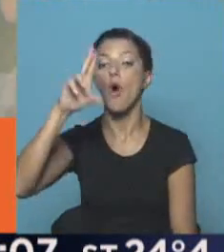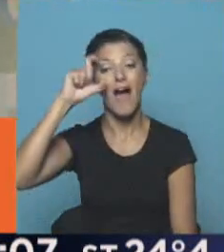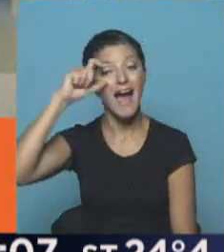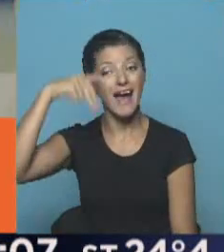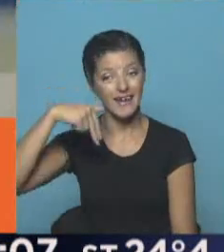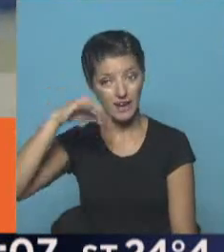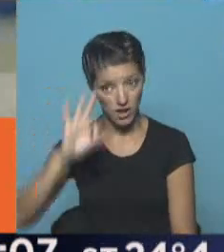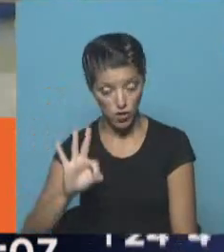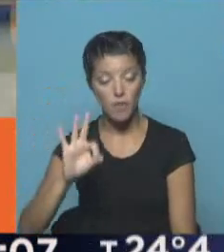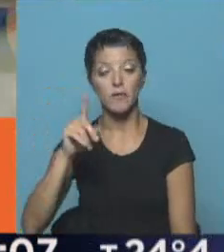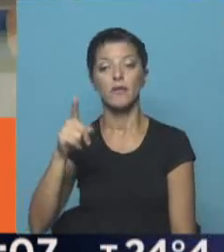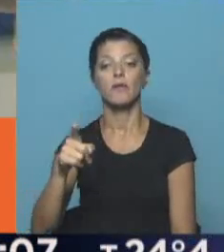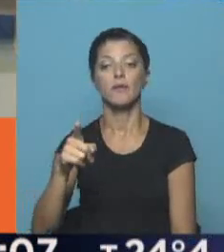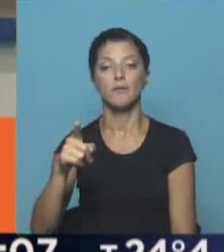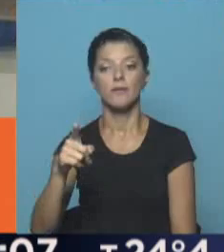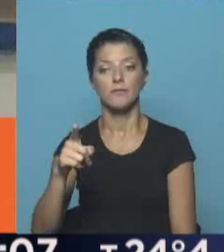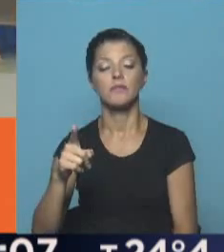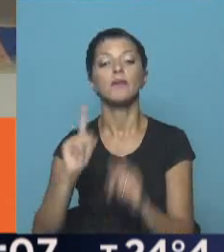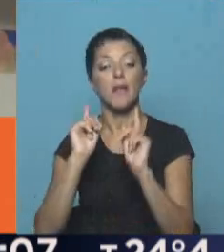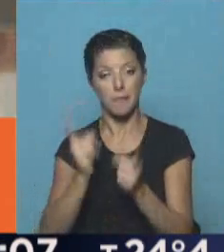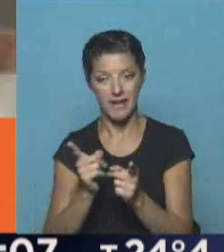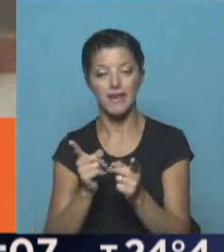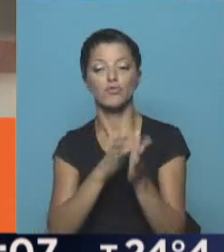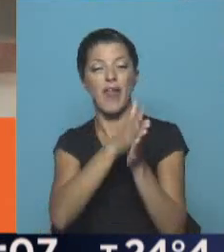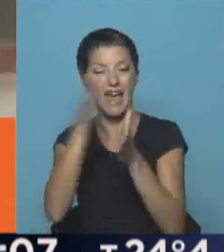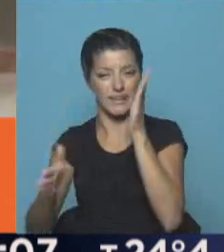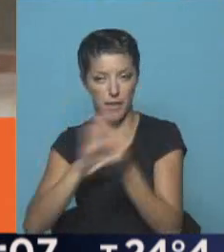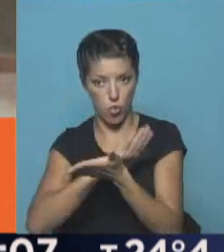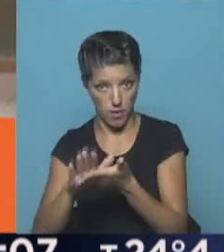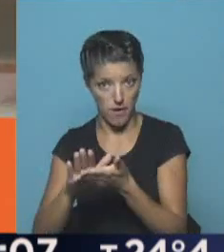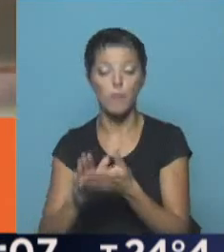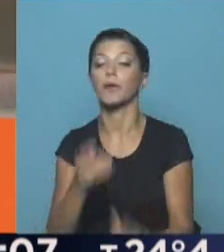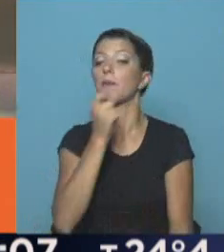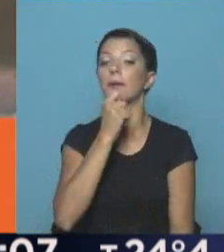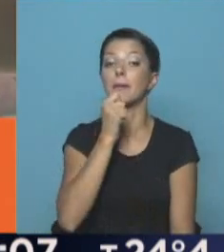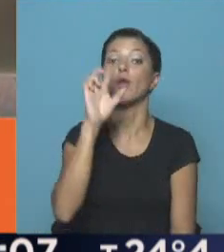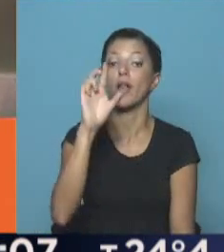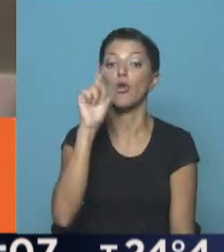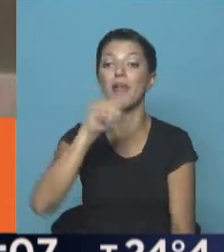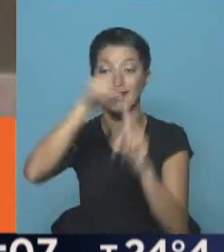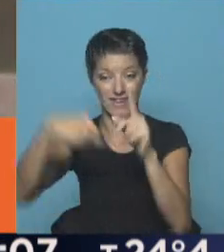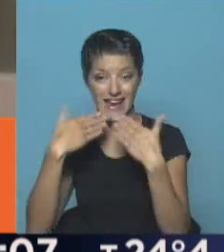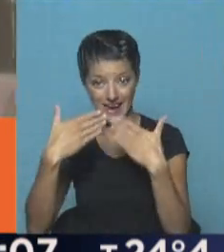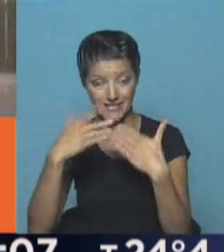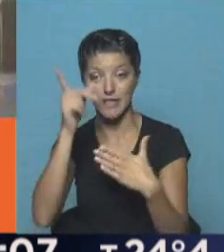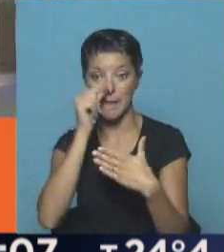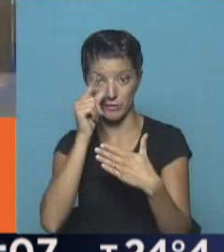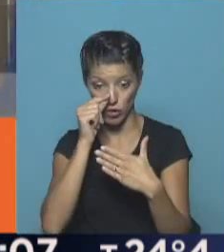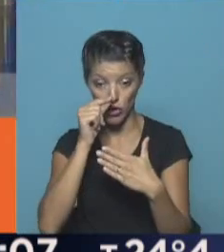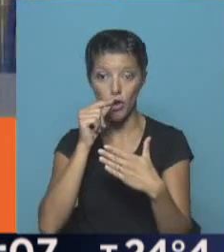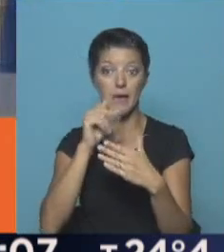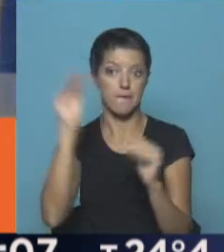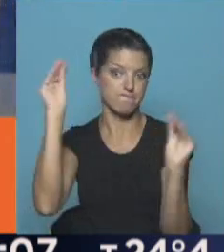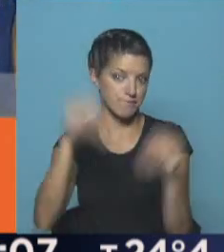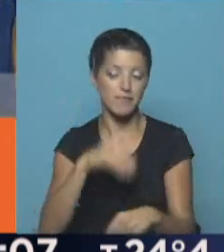del correísmo, también enfrenta una nueva etapa del correísmo porque se acabó el dólar del petróleo. Digamos, desde 2014 en